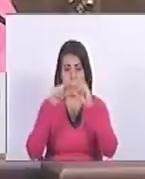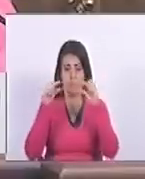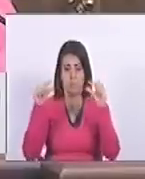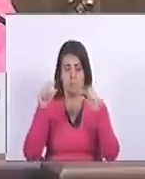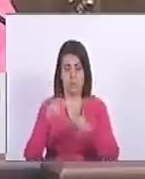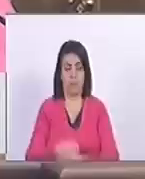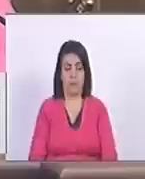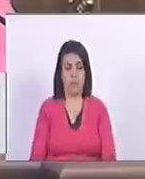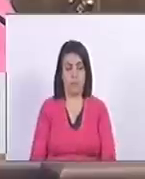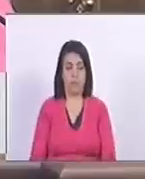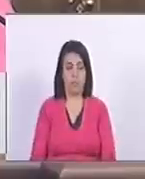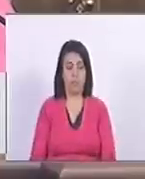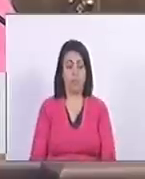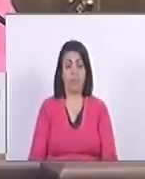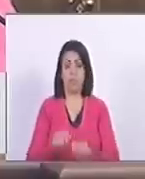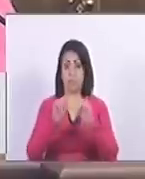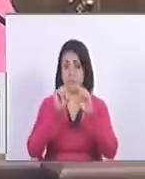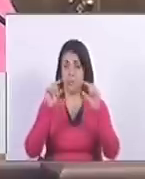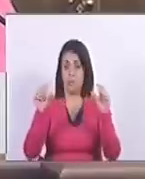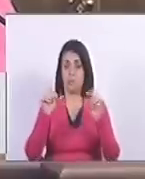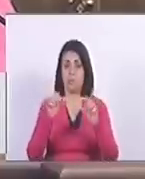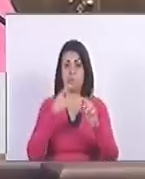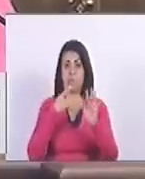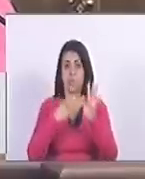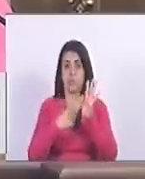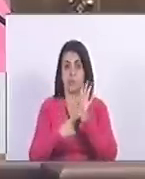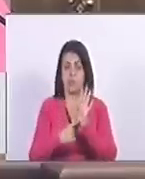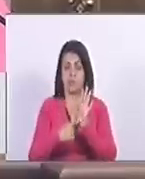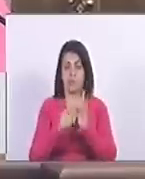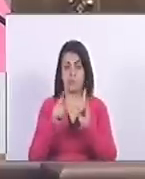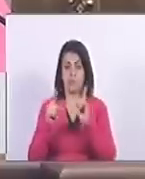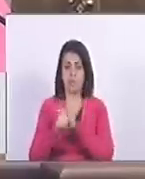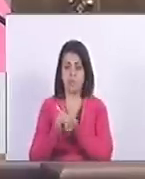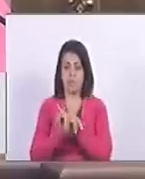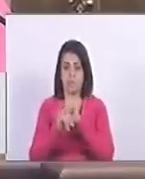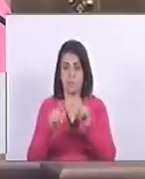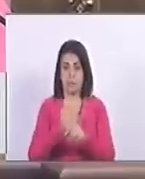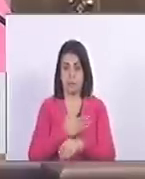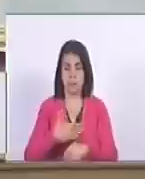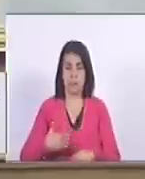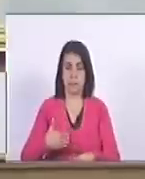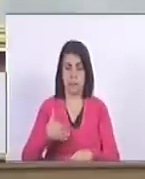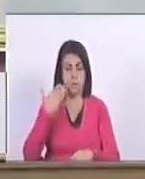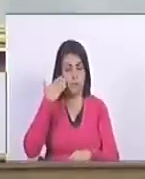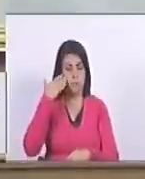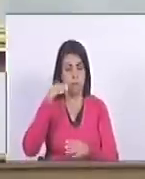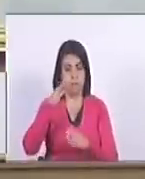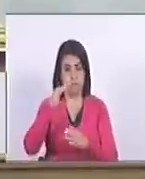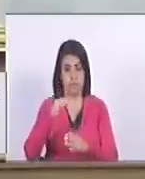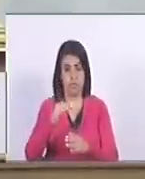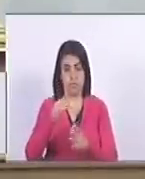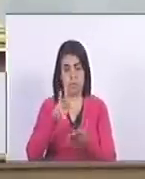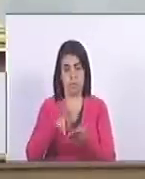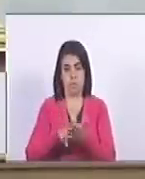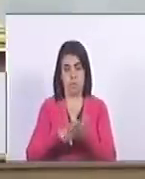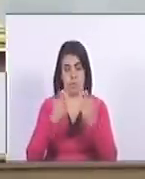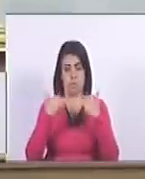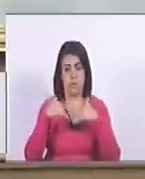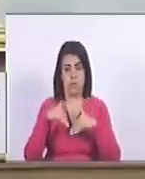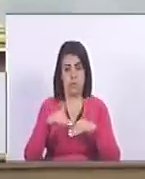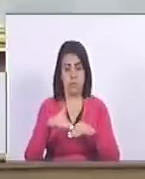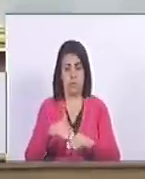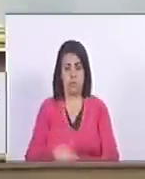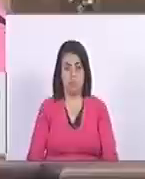los siguientes términos. Epígrafe, aplicación supletoria. Esto se nos presenta. En consideración al epígrafe. Aprobado.